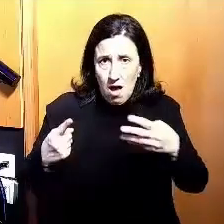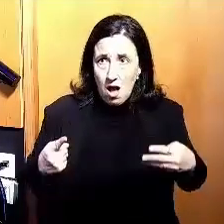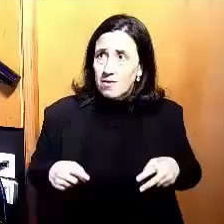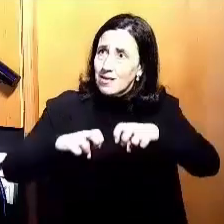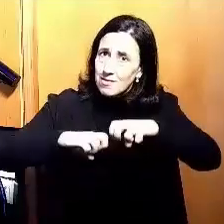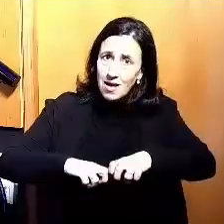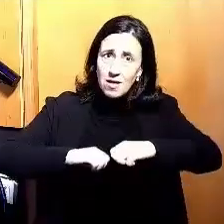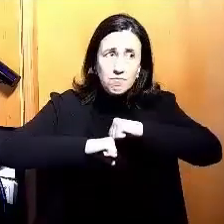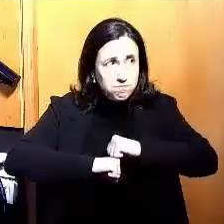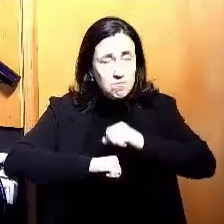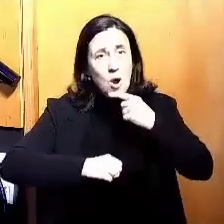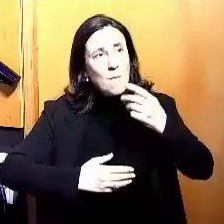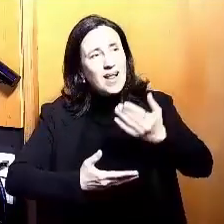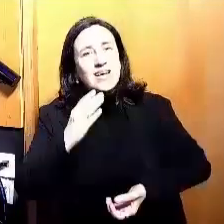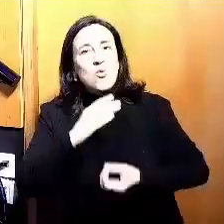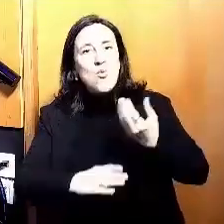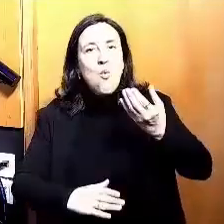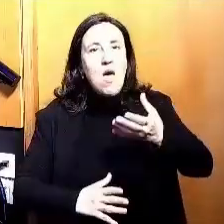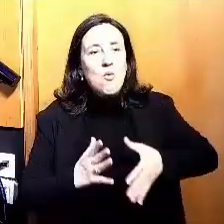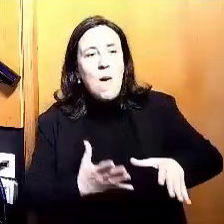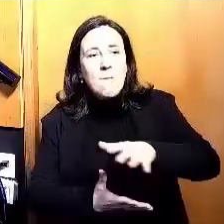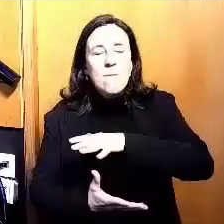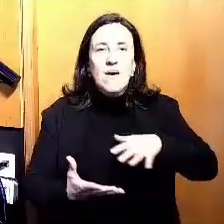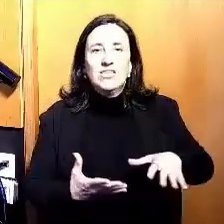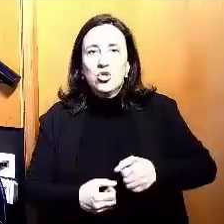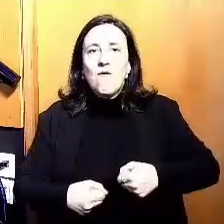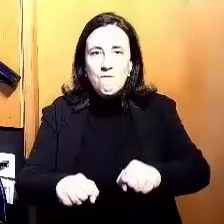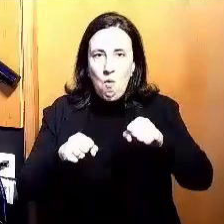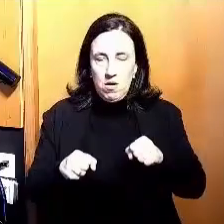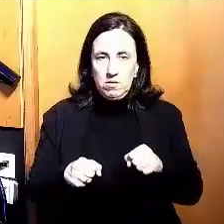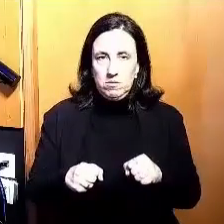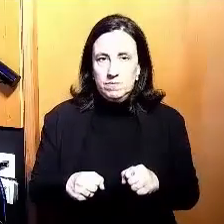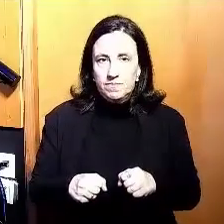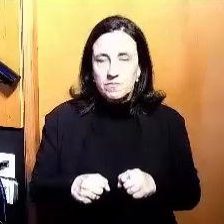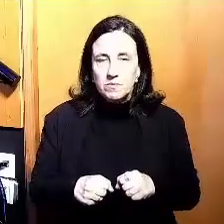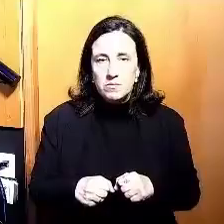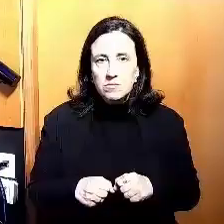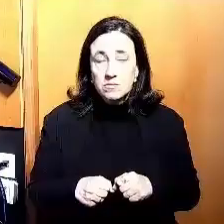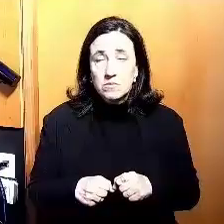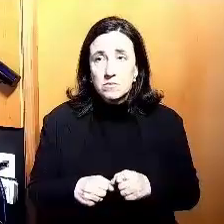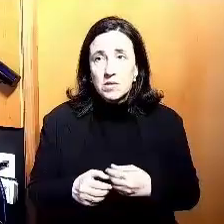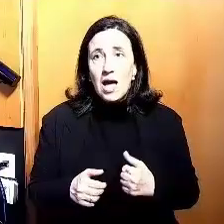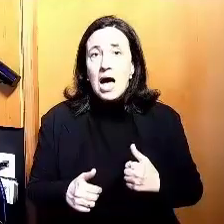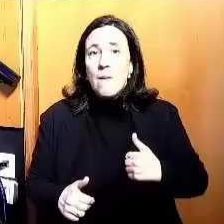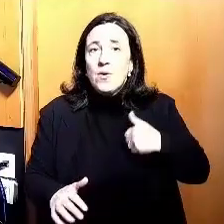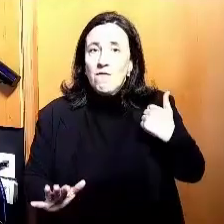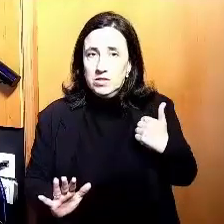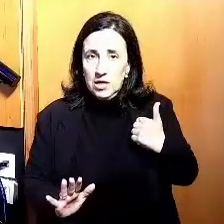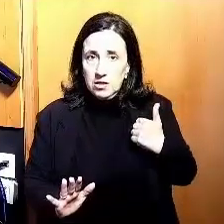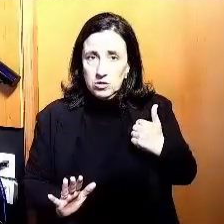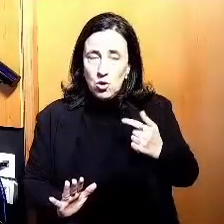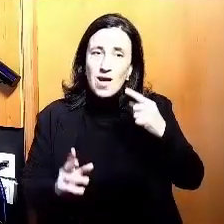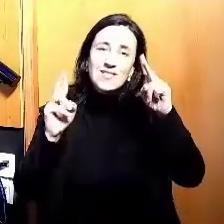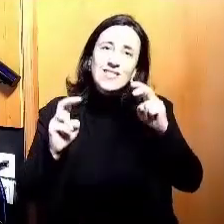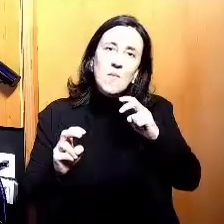para construir este espacio cívico más fortalecido. Bien. Y aprovechando que se mencionó varias veces el